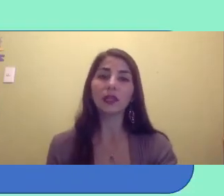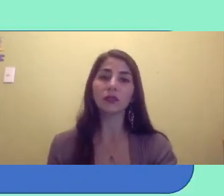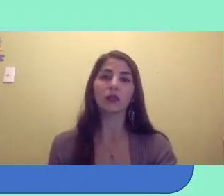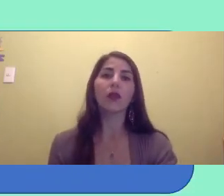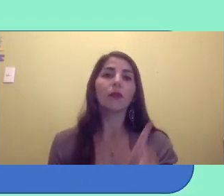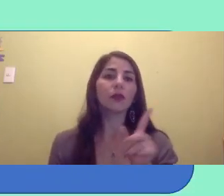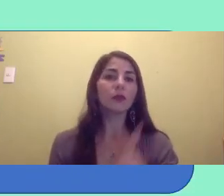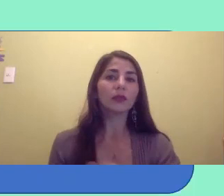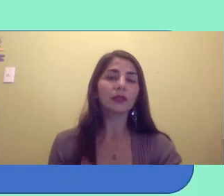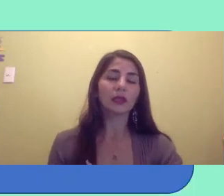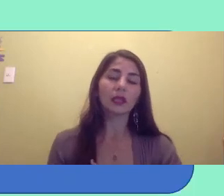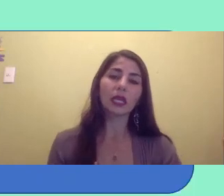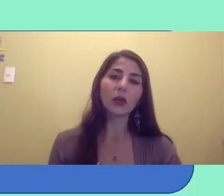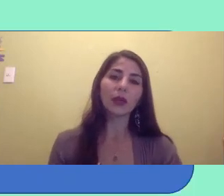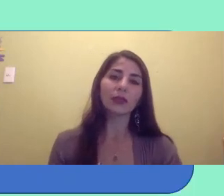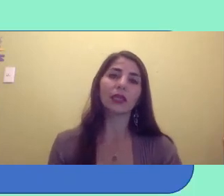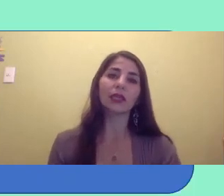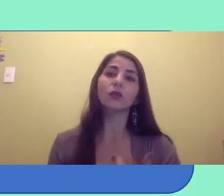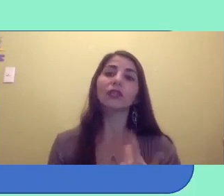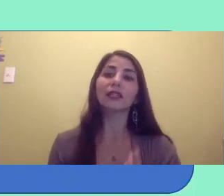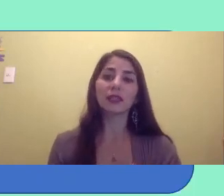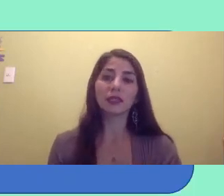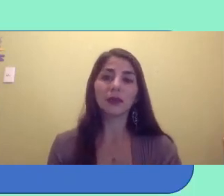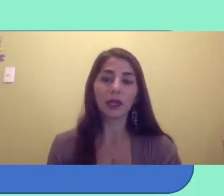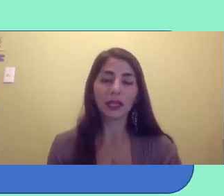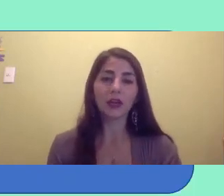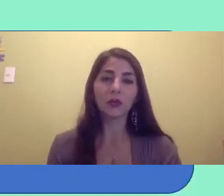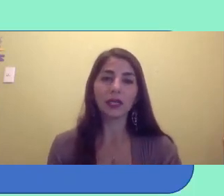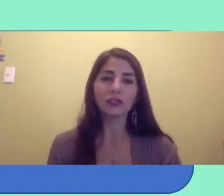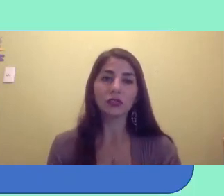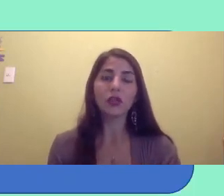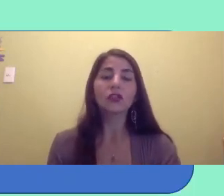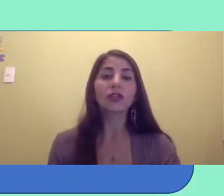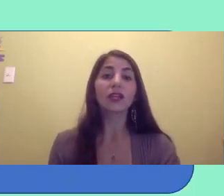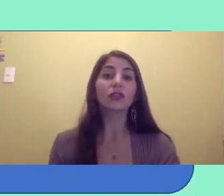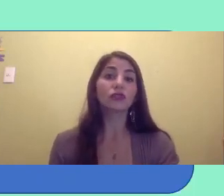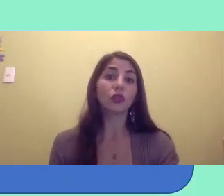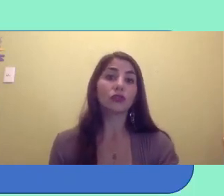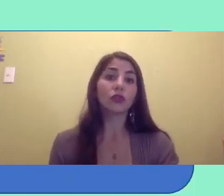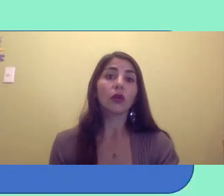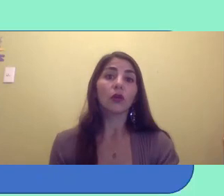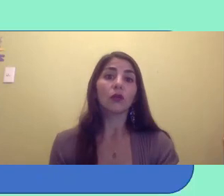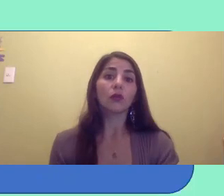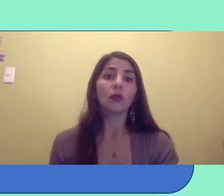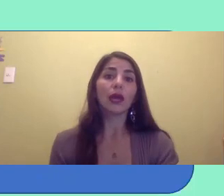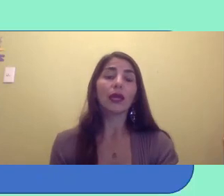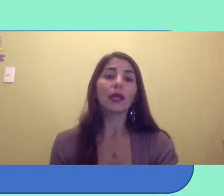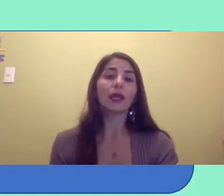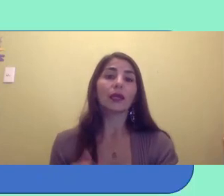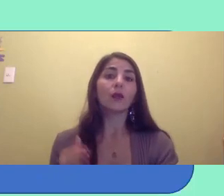y sentimientos. Pero es importante que tengan en cuenta que quienes utilizan esta modalidad de comunicación son aquellos sordos